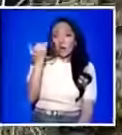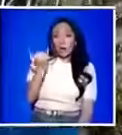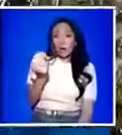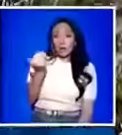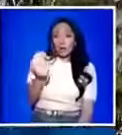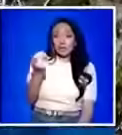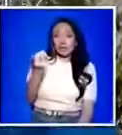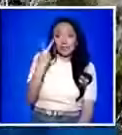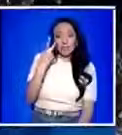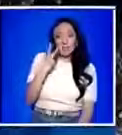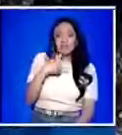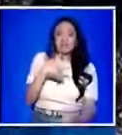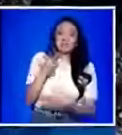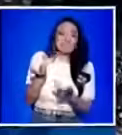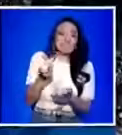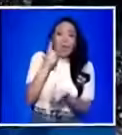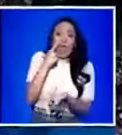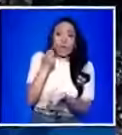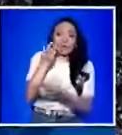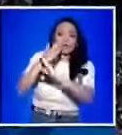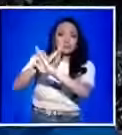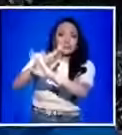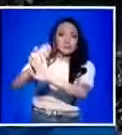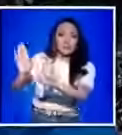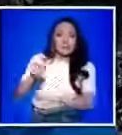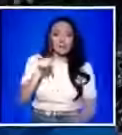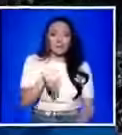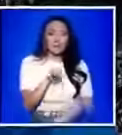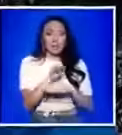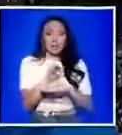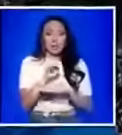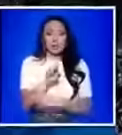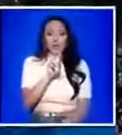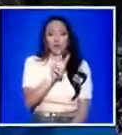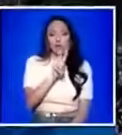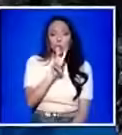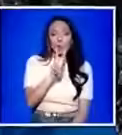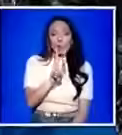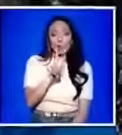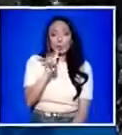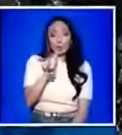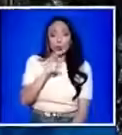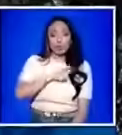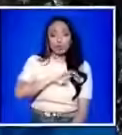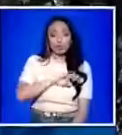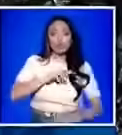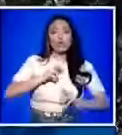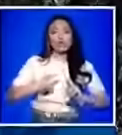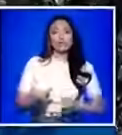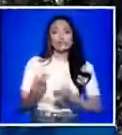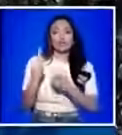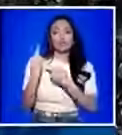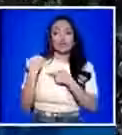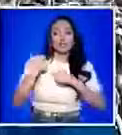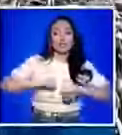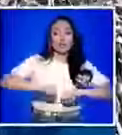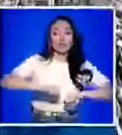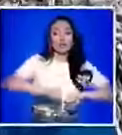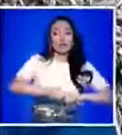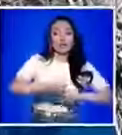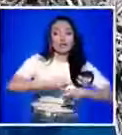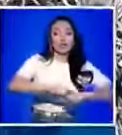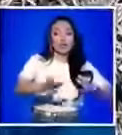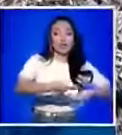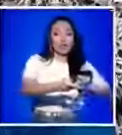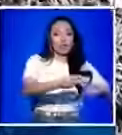afectadas por el hombre. En Ecuador, los 221 municipios son los encargados de gestionar el tratamiento y distribución de líquido vital. Pero